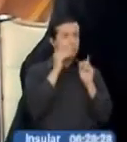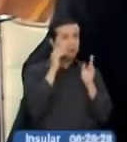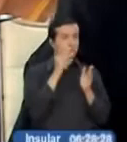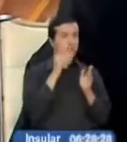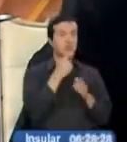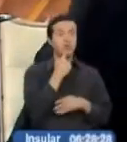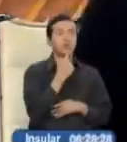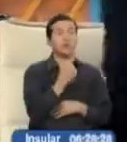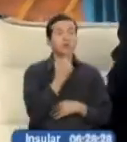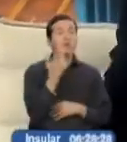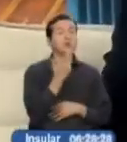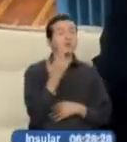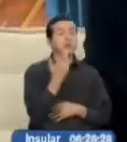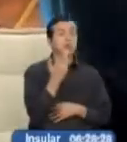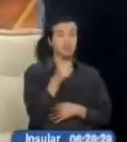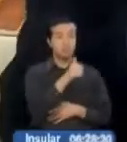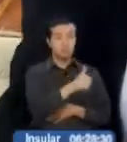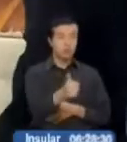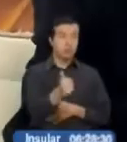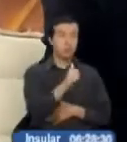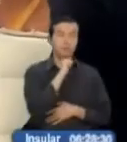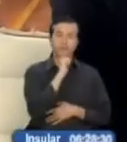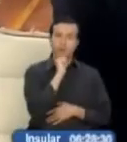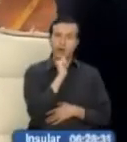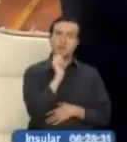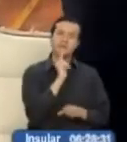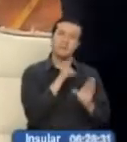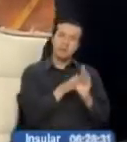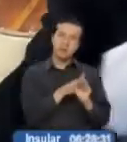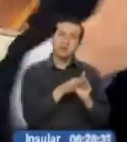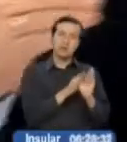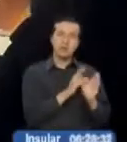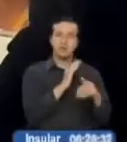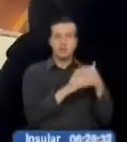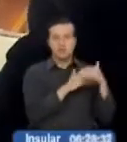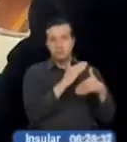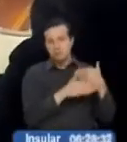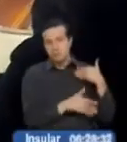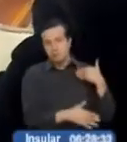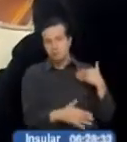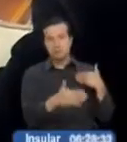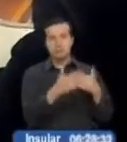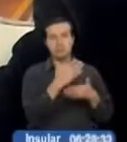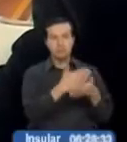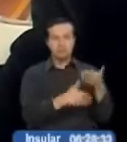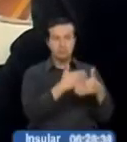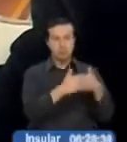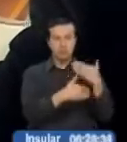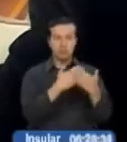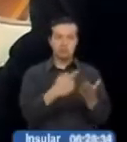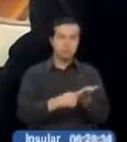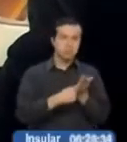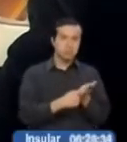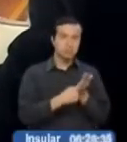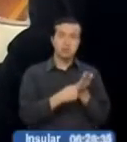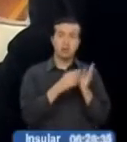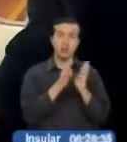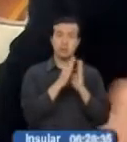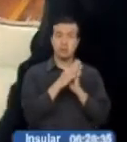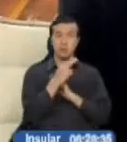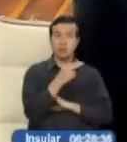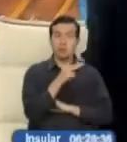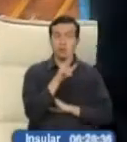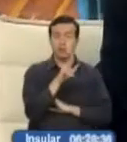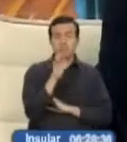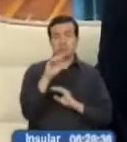que digo es que ellos no se han involucrado en la sistematización de este proceso de debate en Hábitat, porque